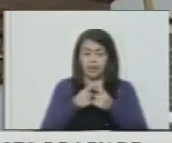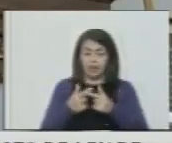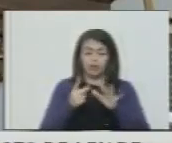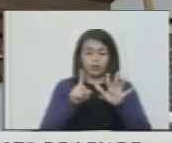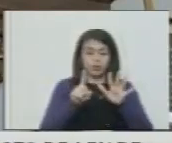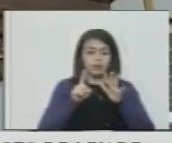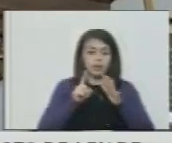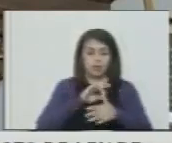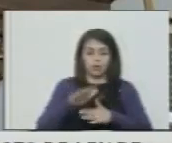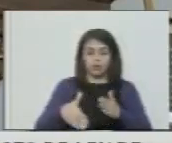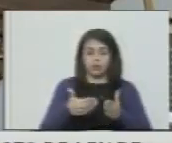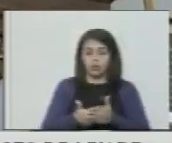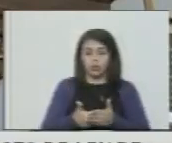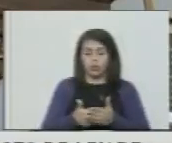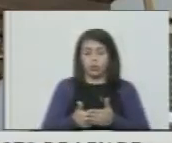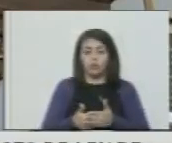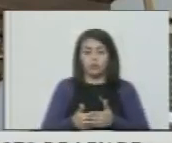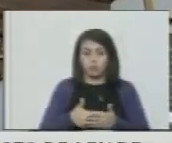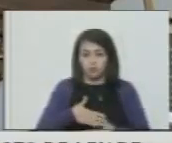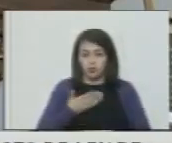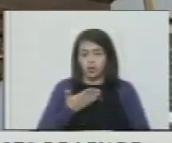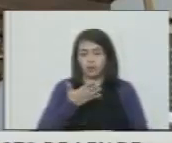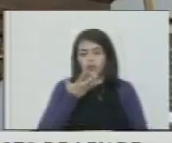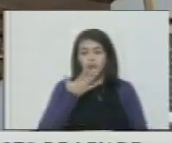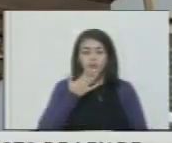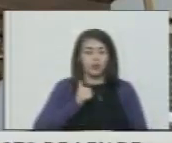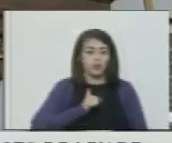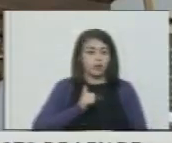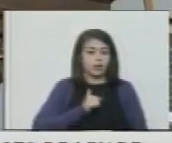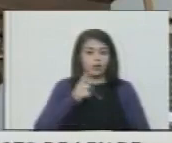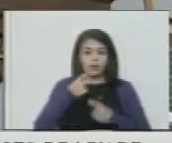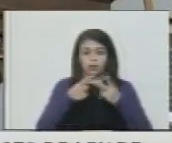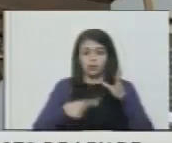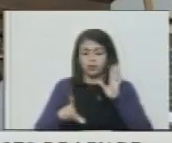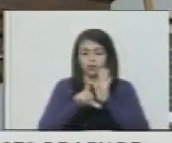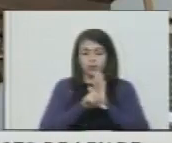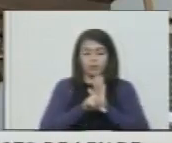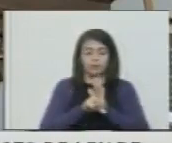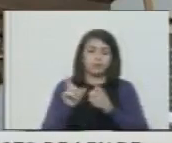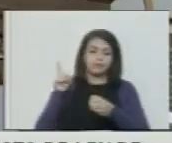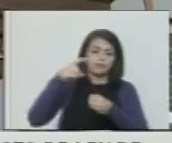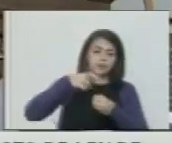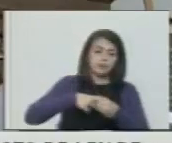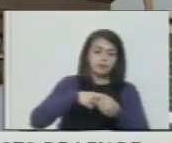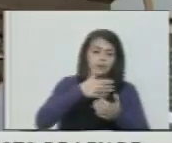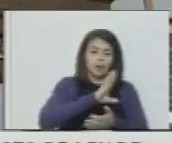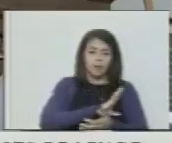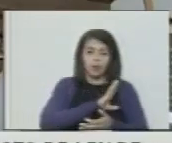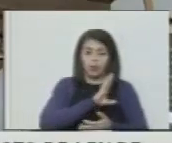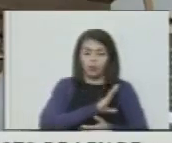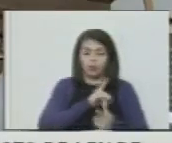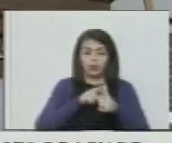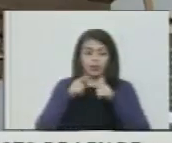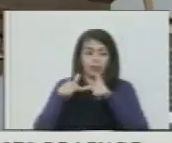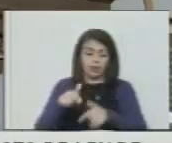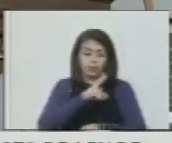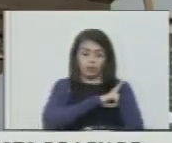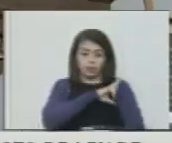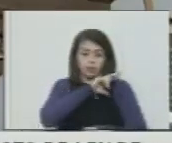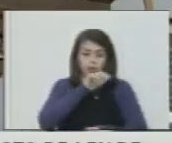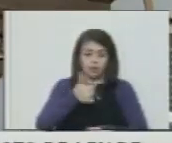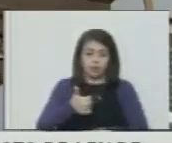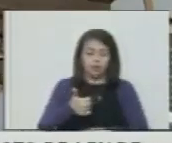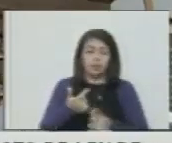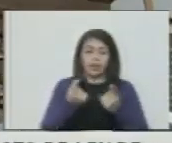activos. 6. Todos aquellos que por cualquier causa legal sean incorporados al patrimonio de